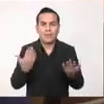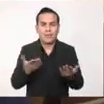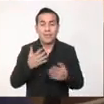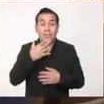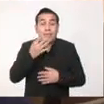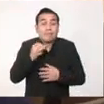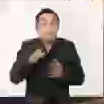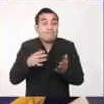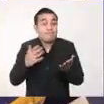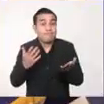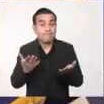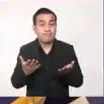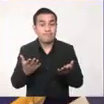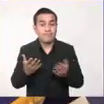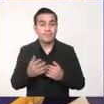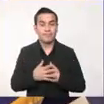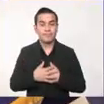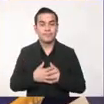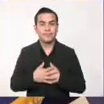Entonces,